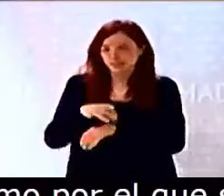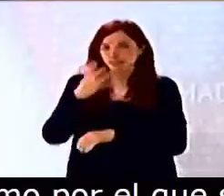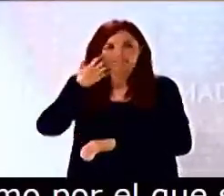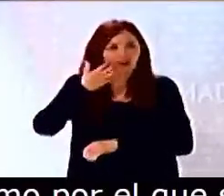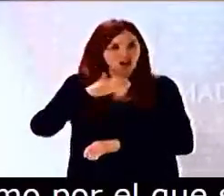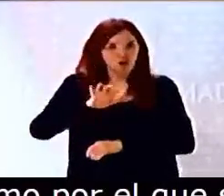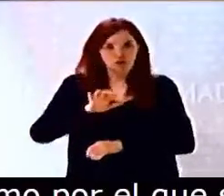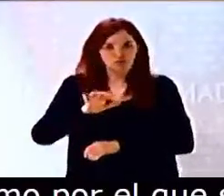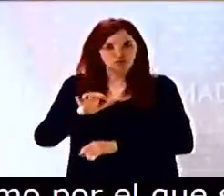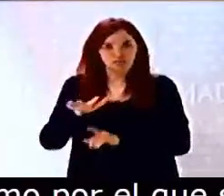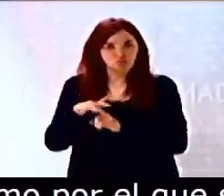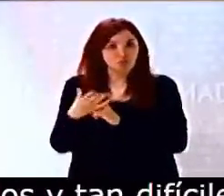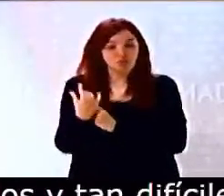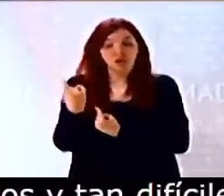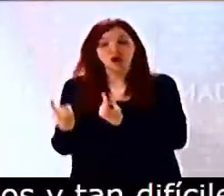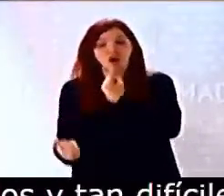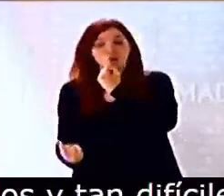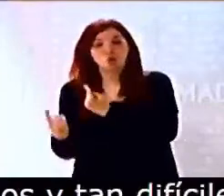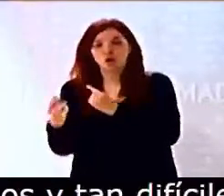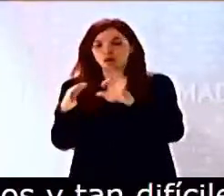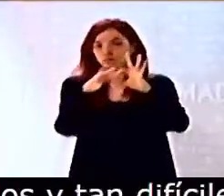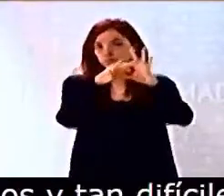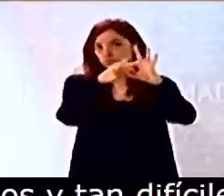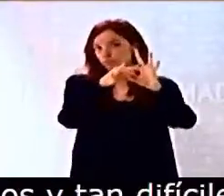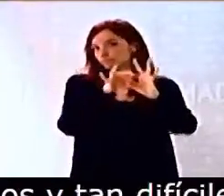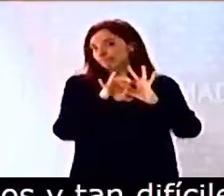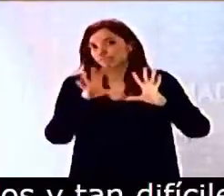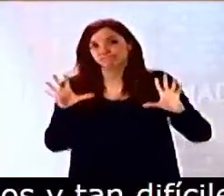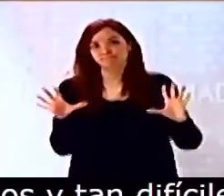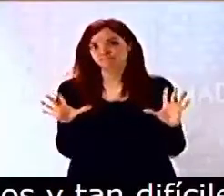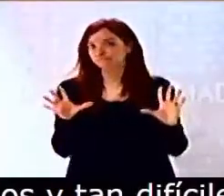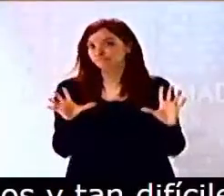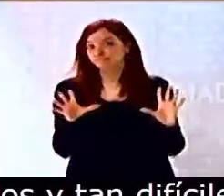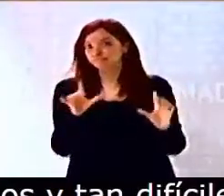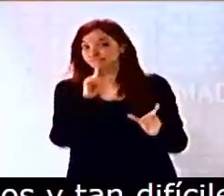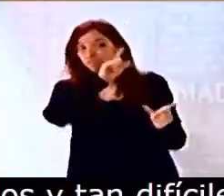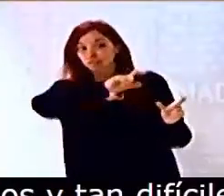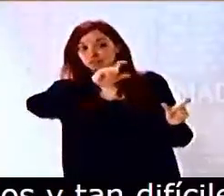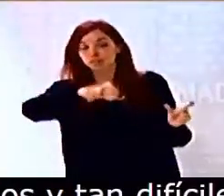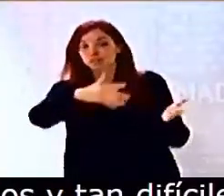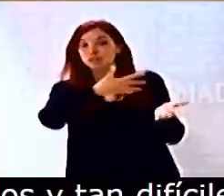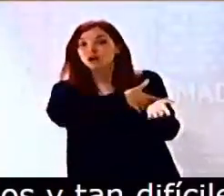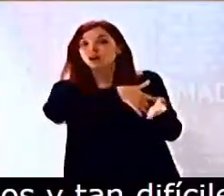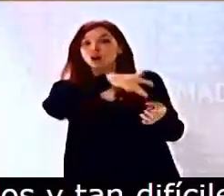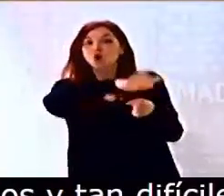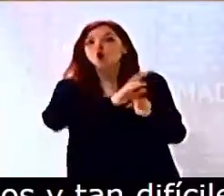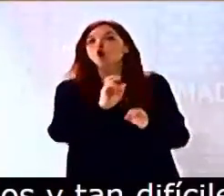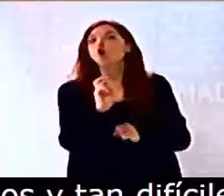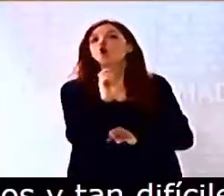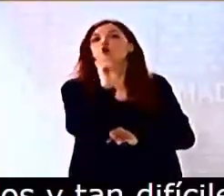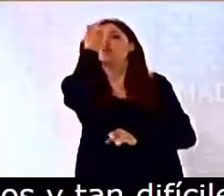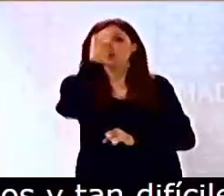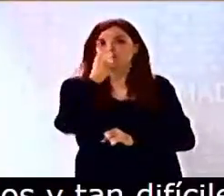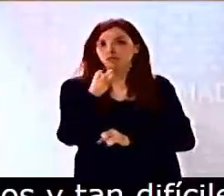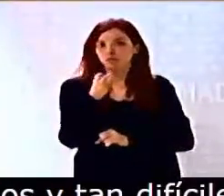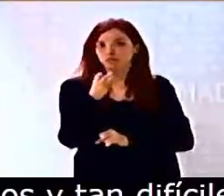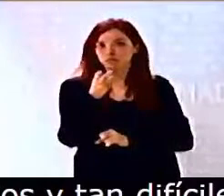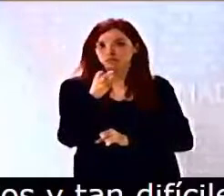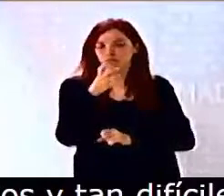raros no tiene nada que ver con la generación de trombos en otras localizaciones.